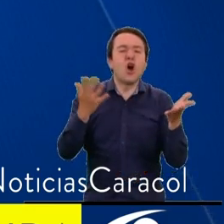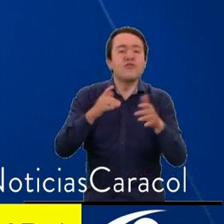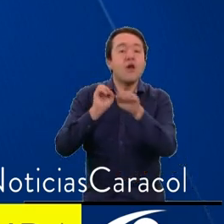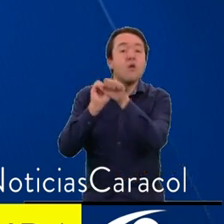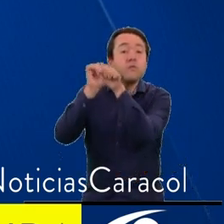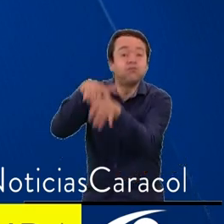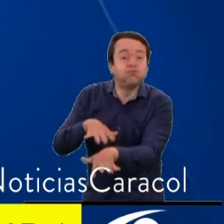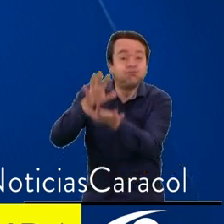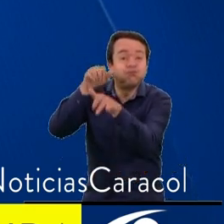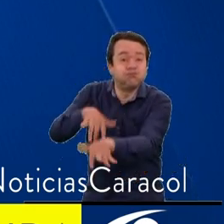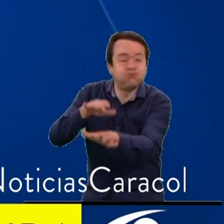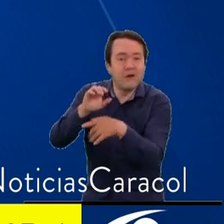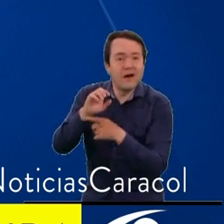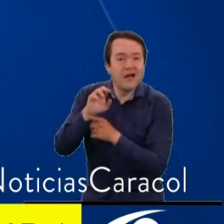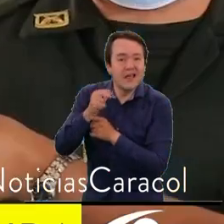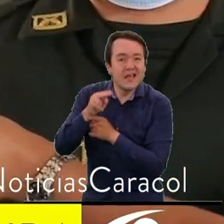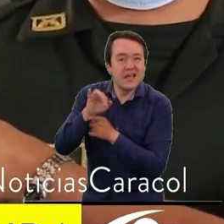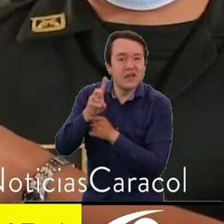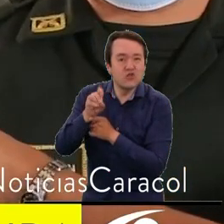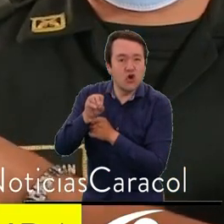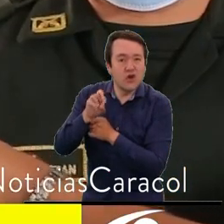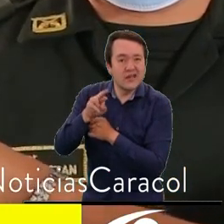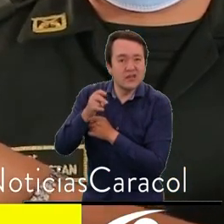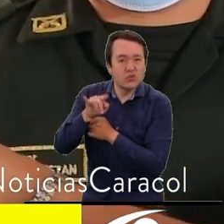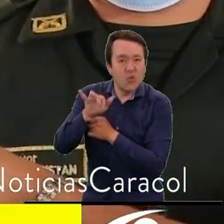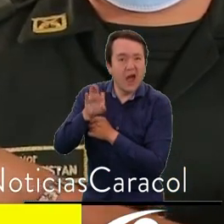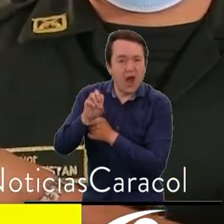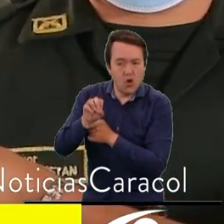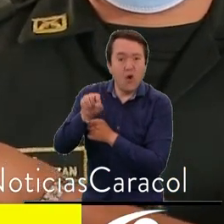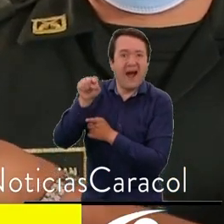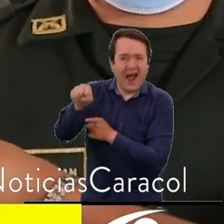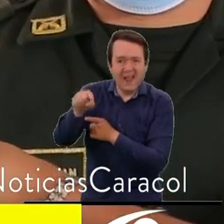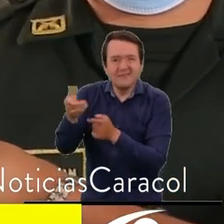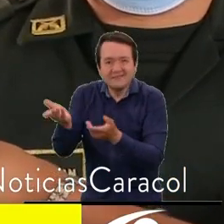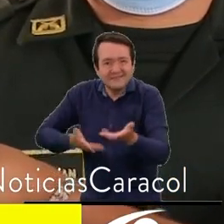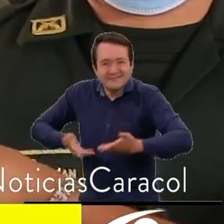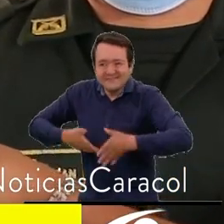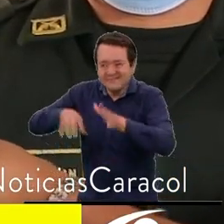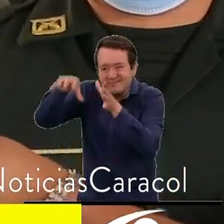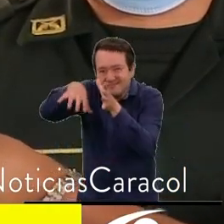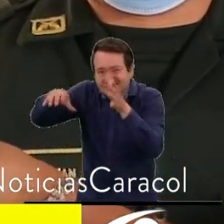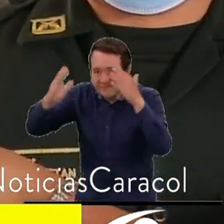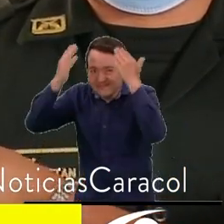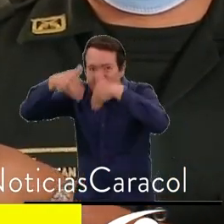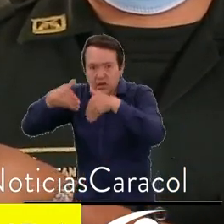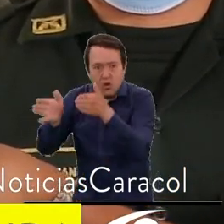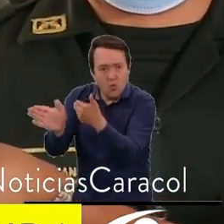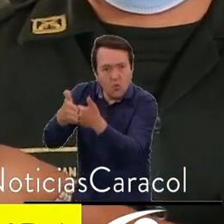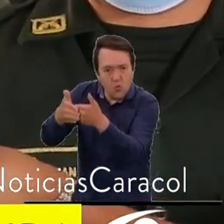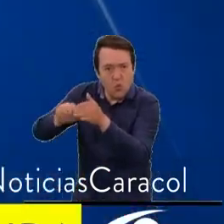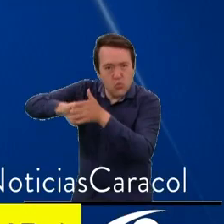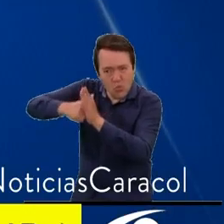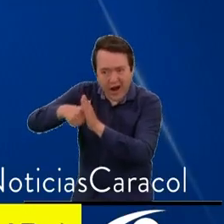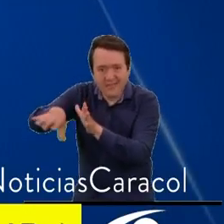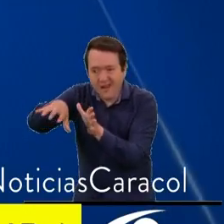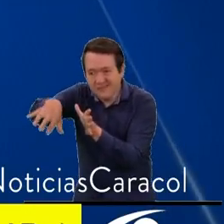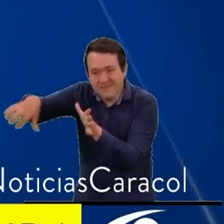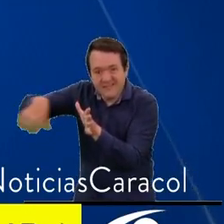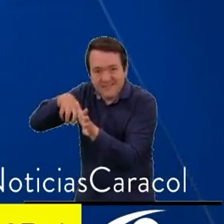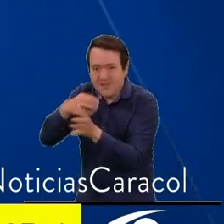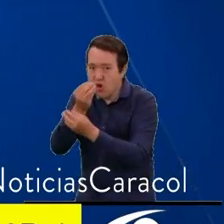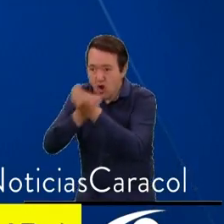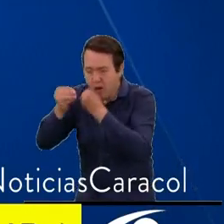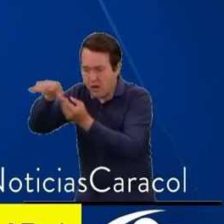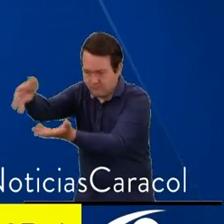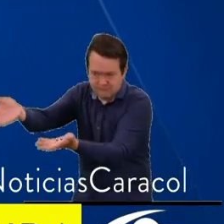unas bodegas para traer alimentos, ayuda humanitaria y poder hacer, digamos, un